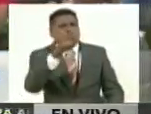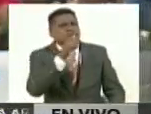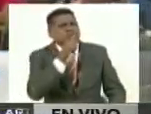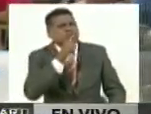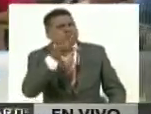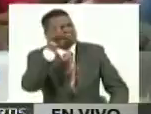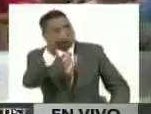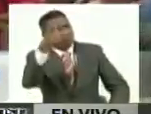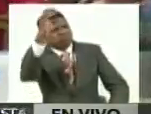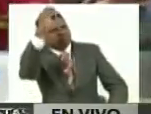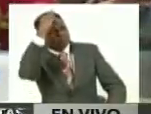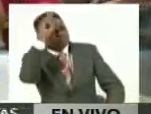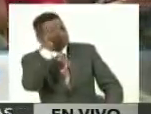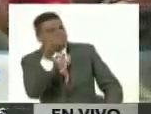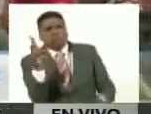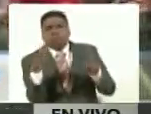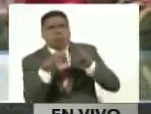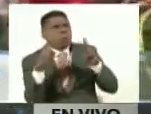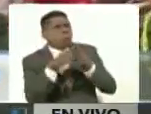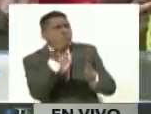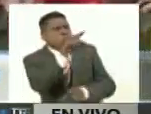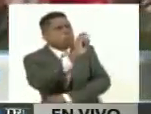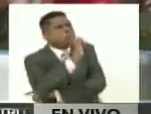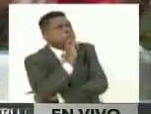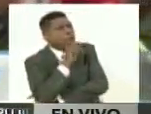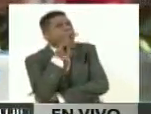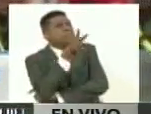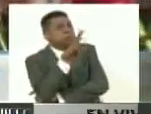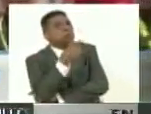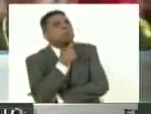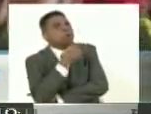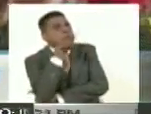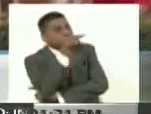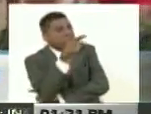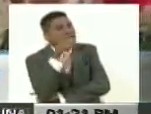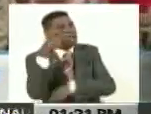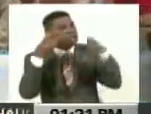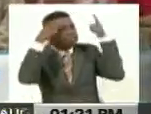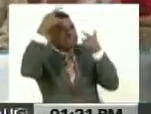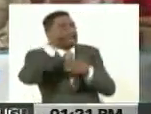quién es este, pero este es el mío. Porque salió a la calle a defender lo que creía.